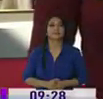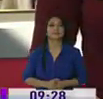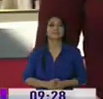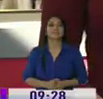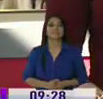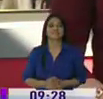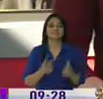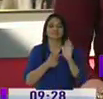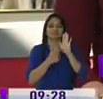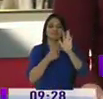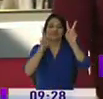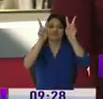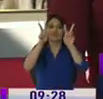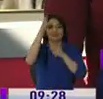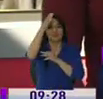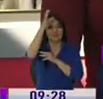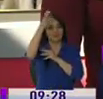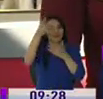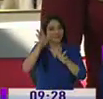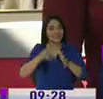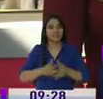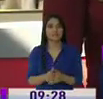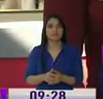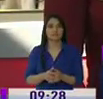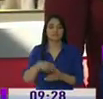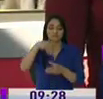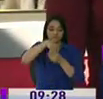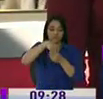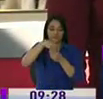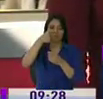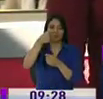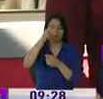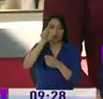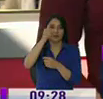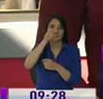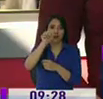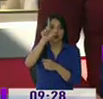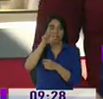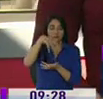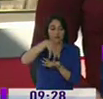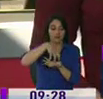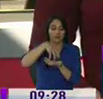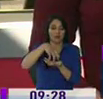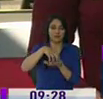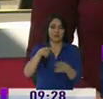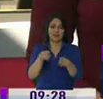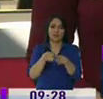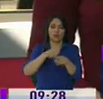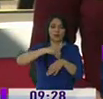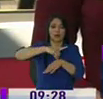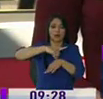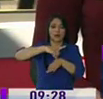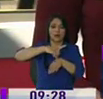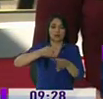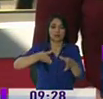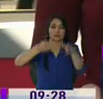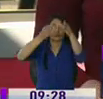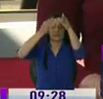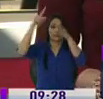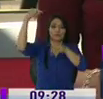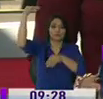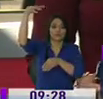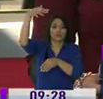Momento de nuestro segmento intercultural. En la localidad de Huatzalá, en Cayambe, está el reloj de sol del proyecto Quixato, que es